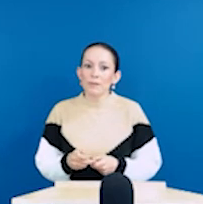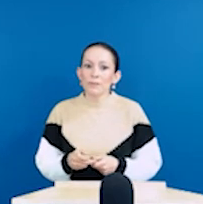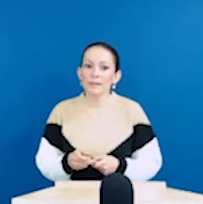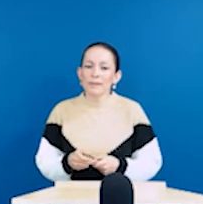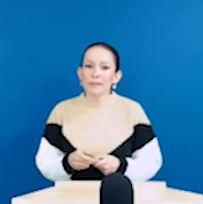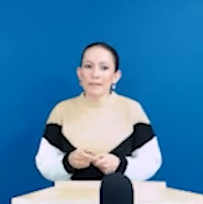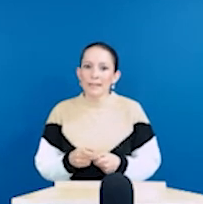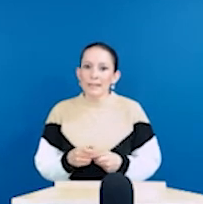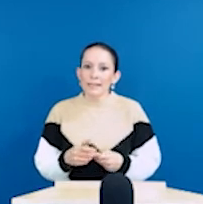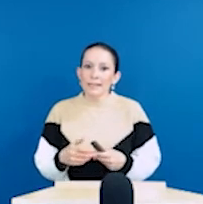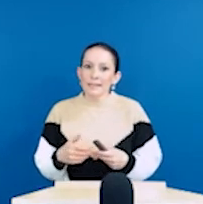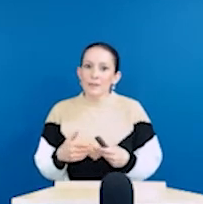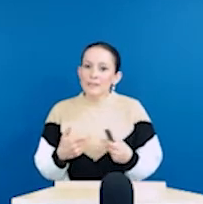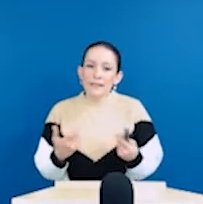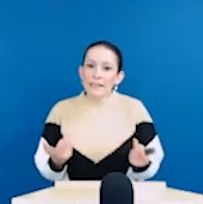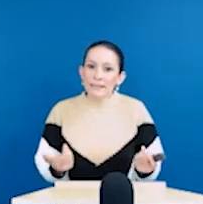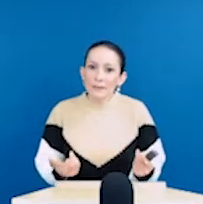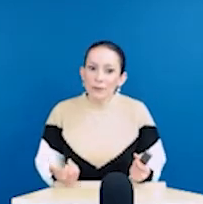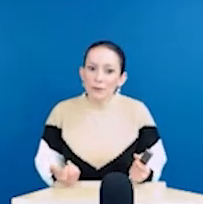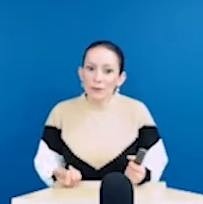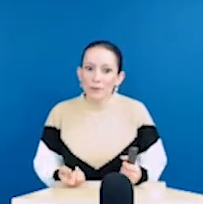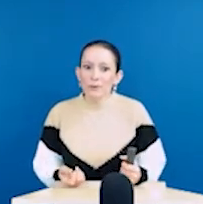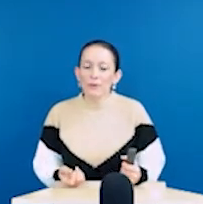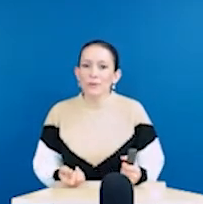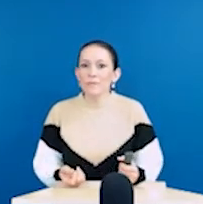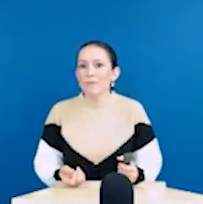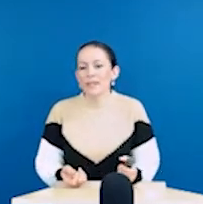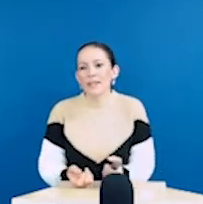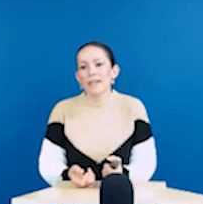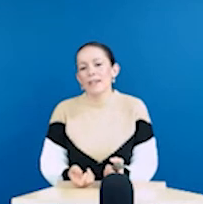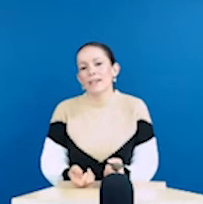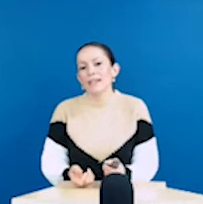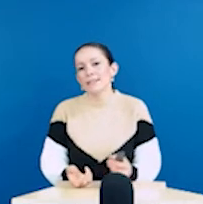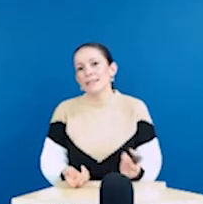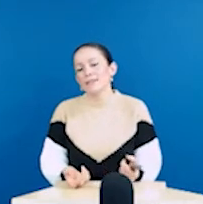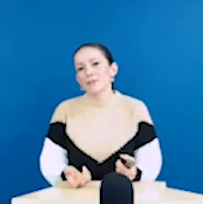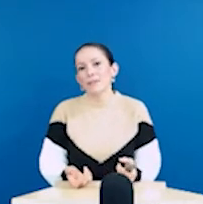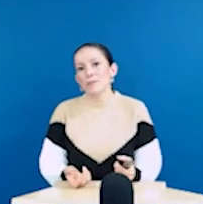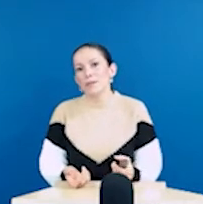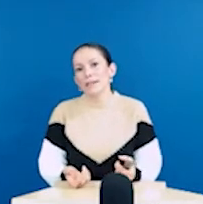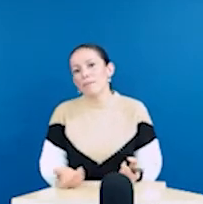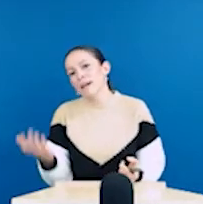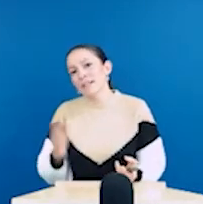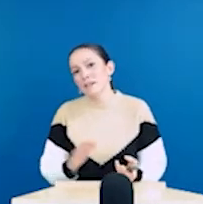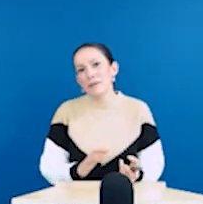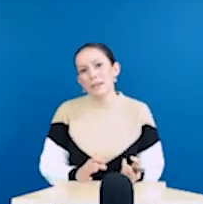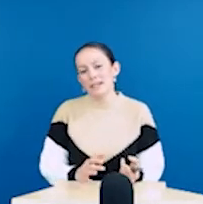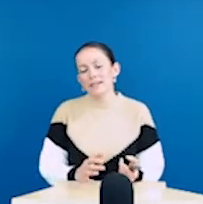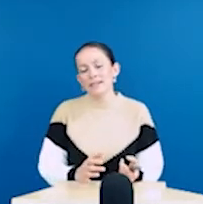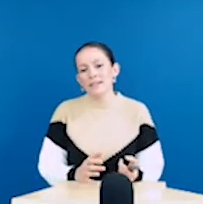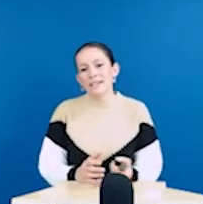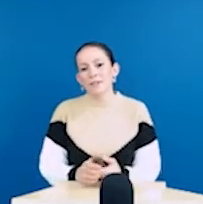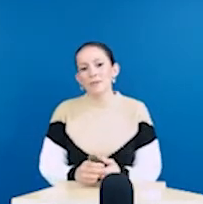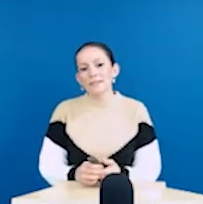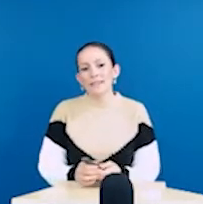respecto a que nuestros pacientes se ven tanto con nosotros, de que esta atención se convierte en parte de